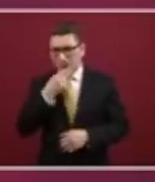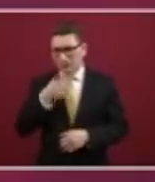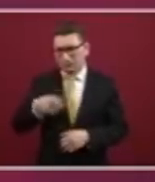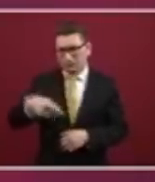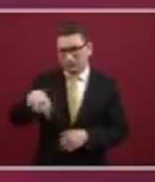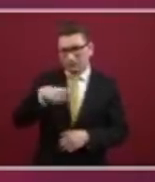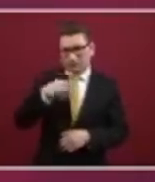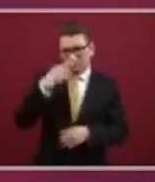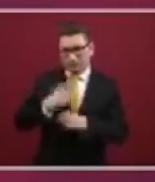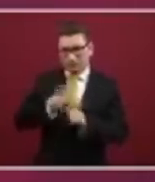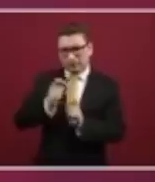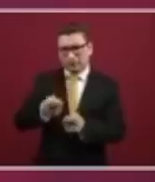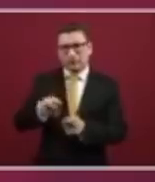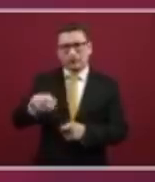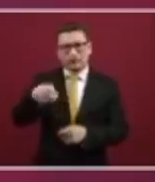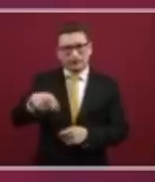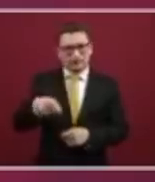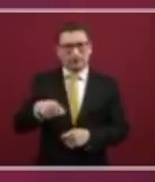del gobierno federal,